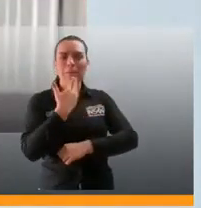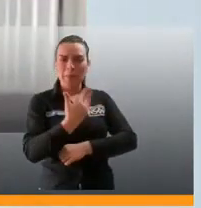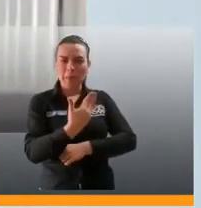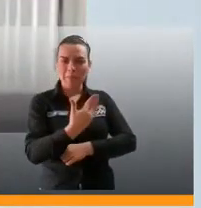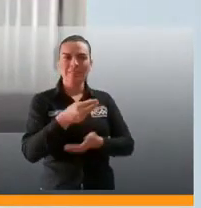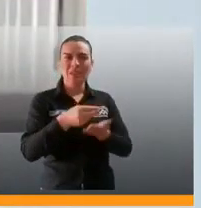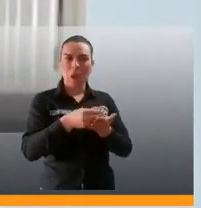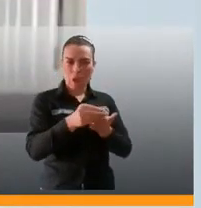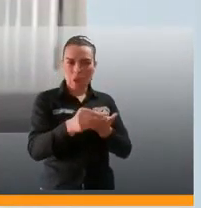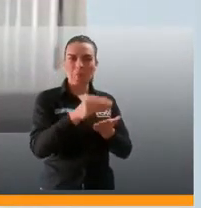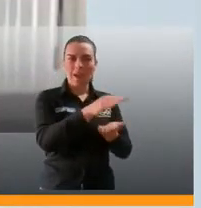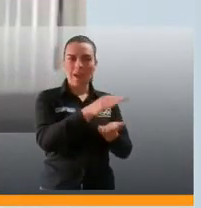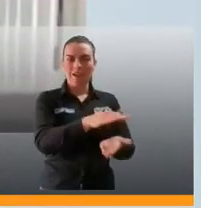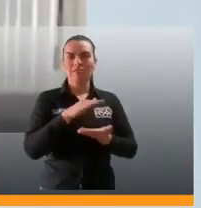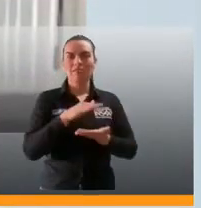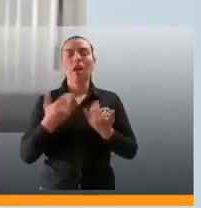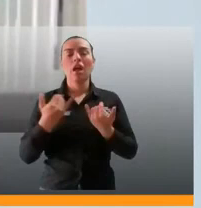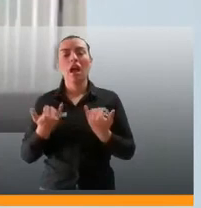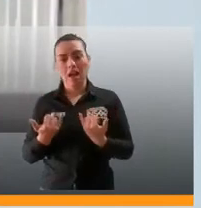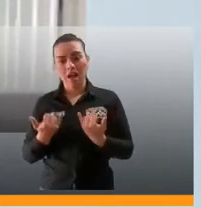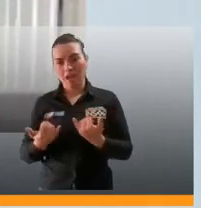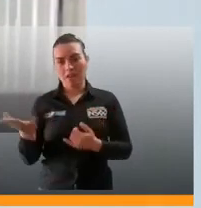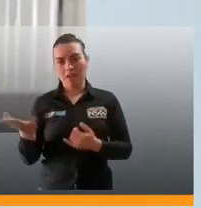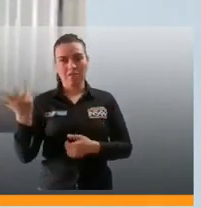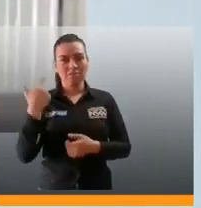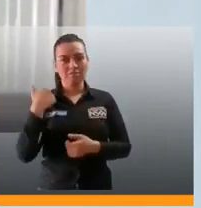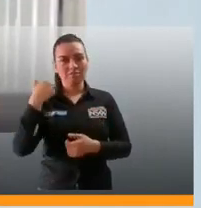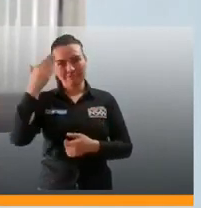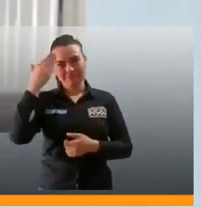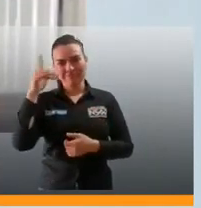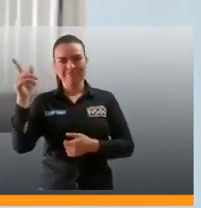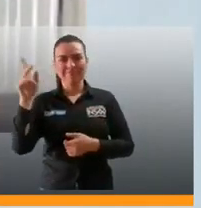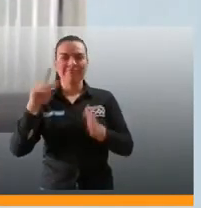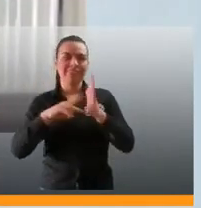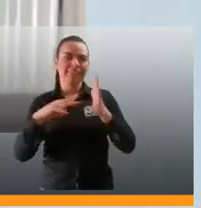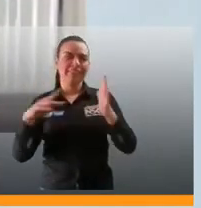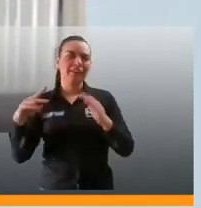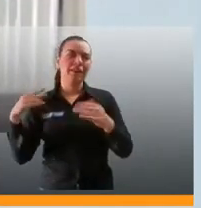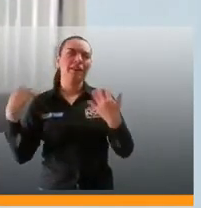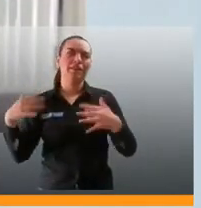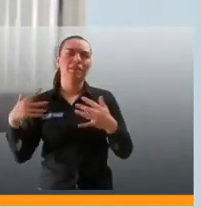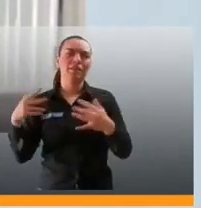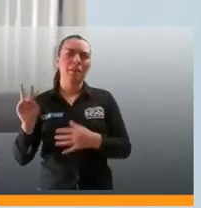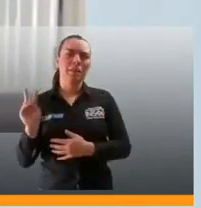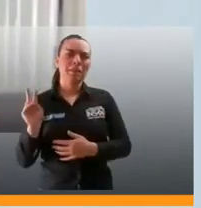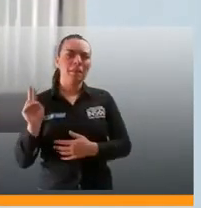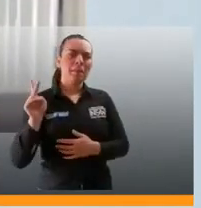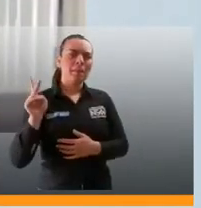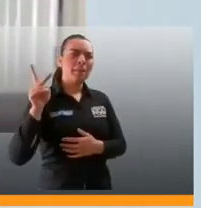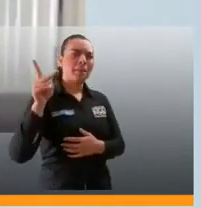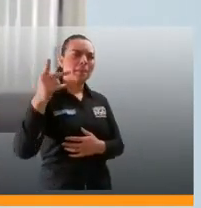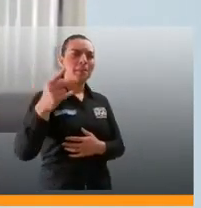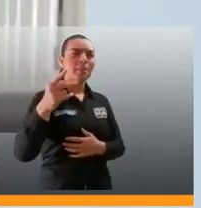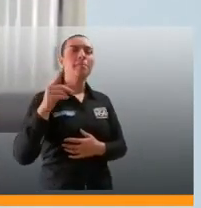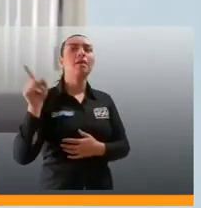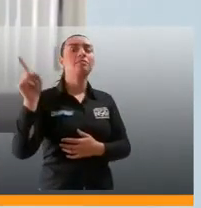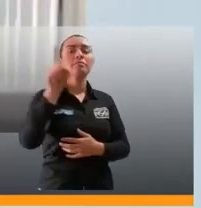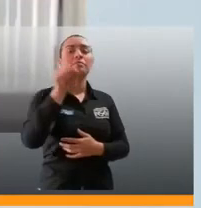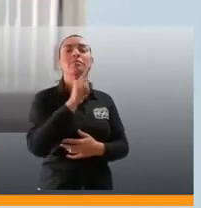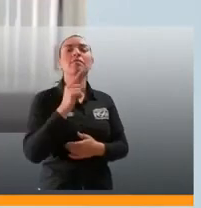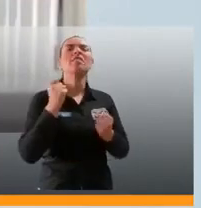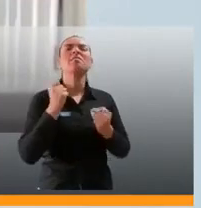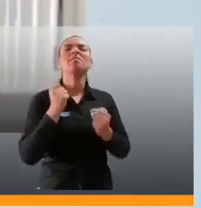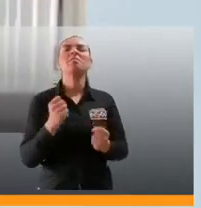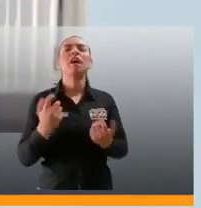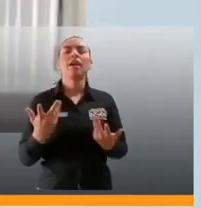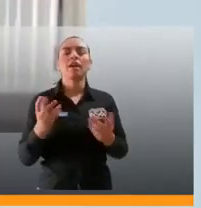a dar cuenta que hoy en día con la evolución tecnológica dependemos más es de que hayan docentes que quieran